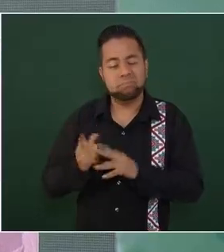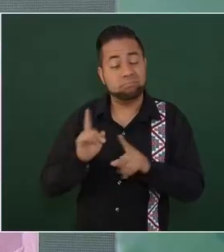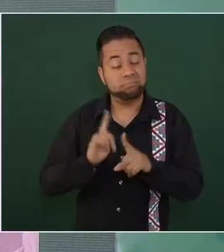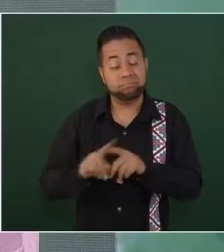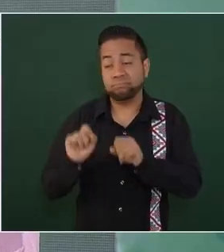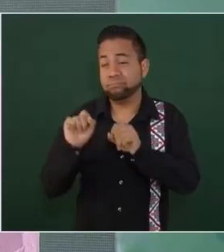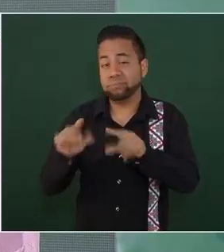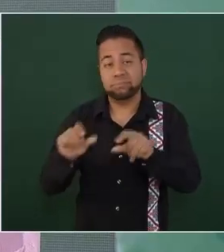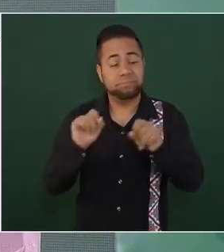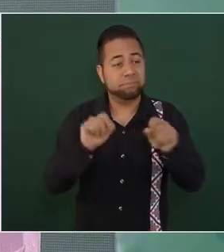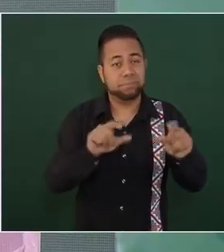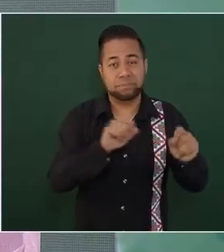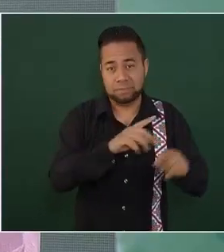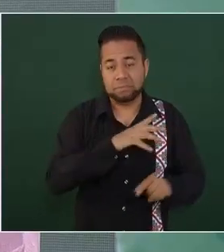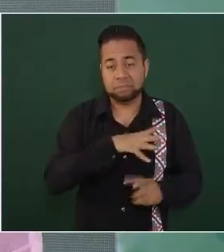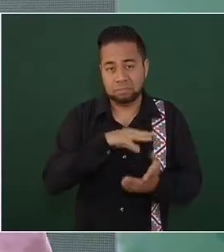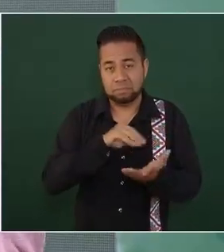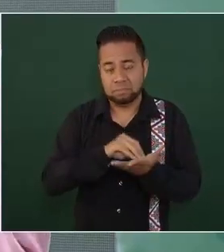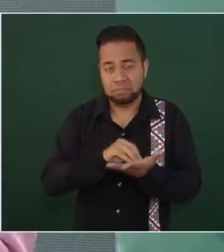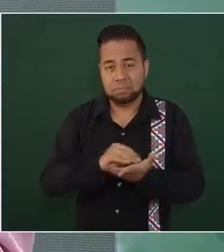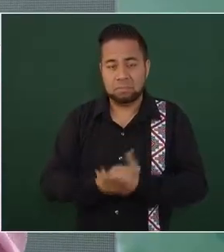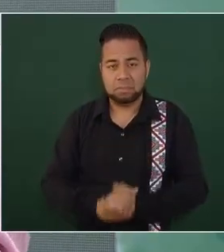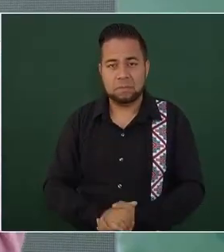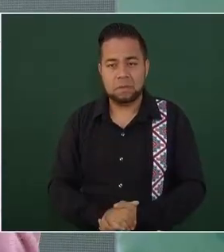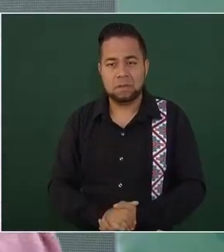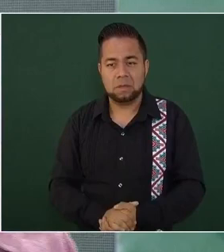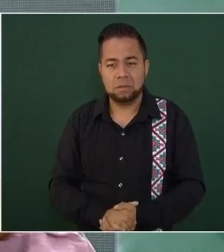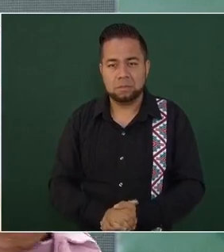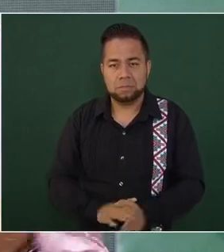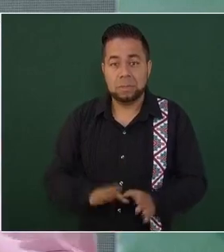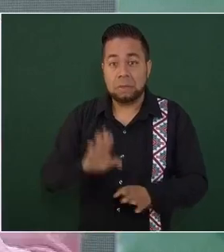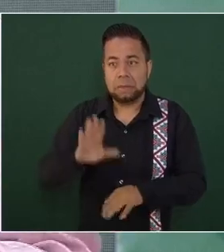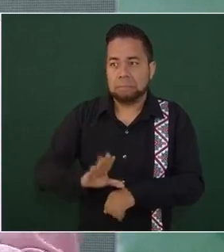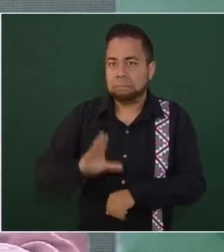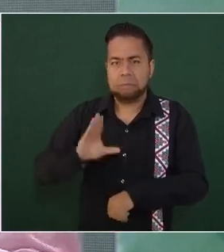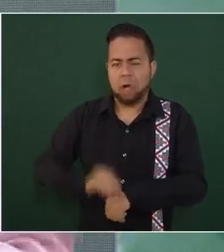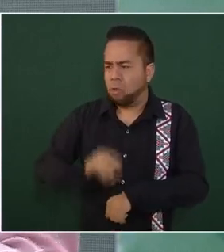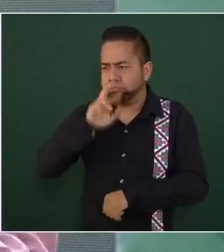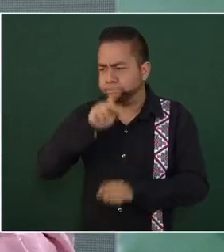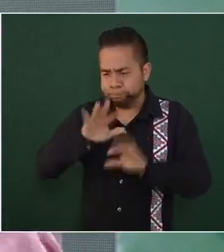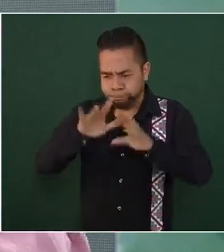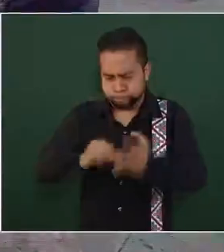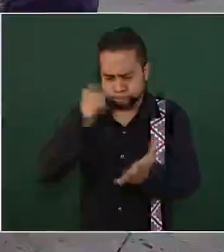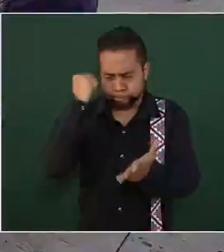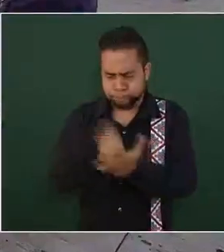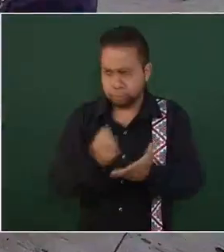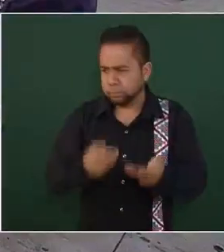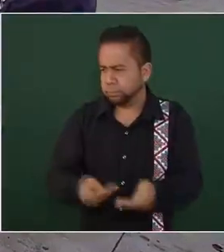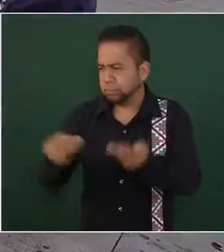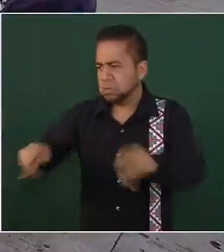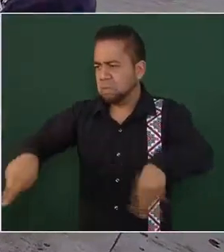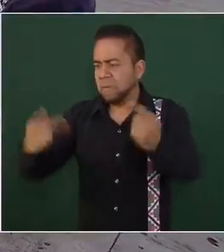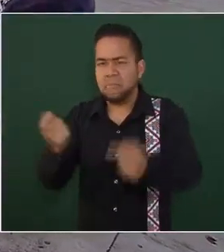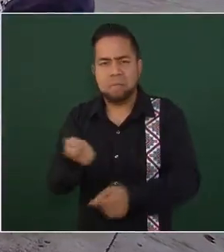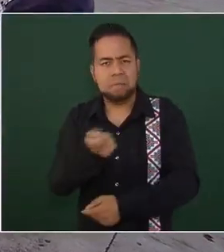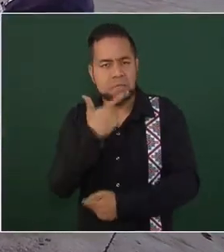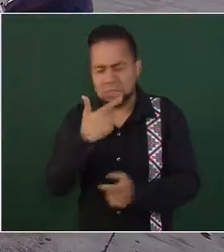le daban permisos para la venta de medicinas